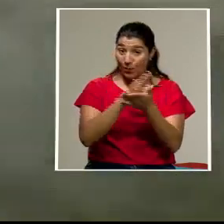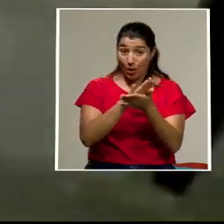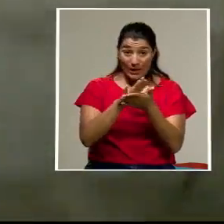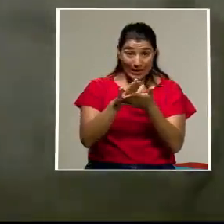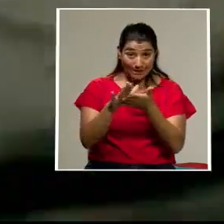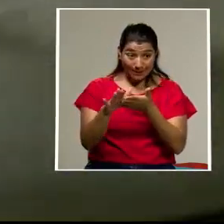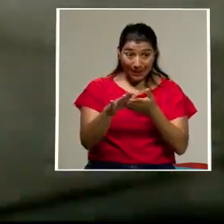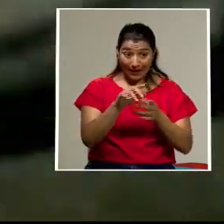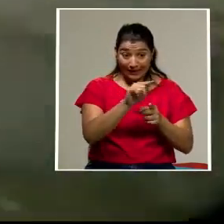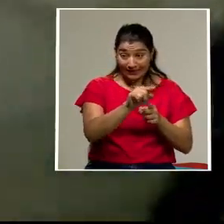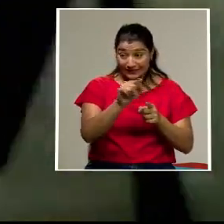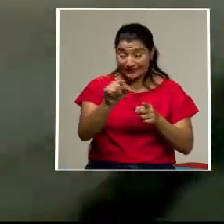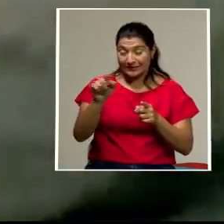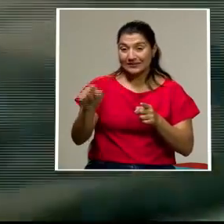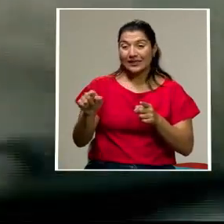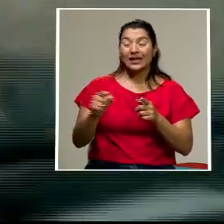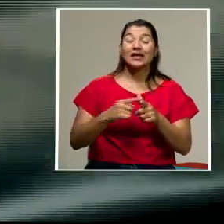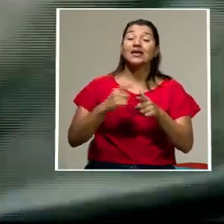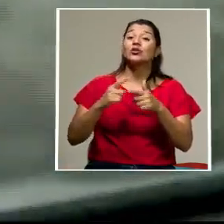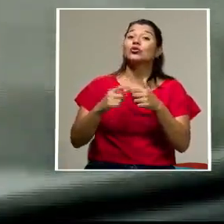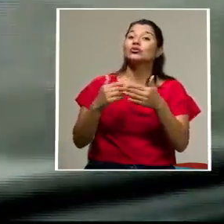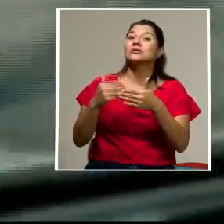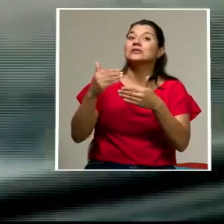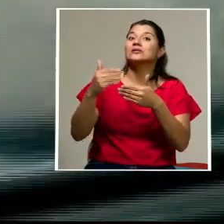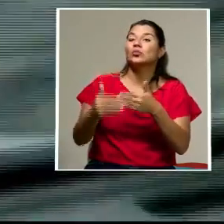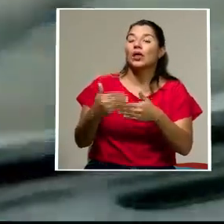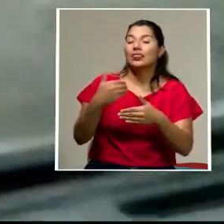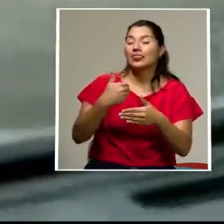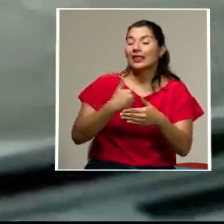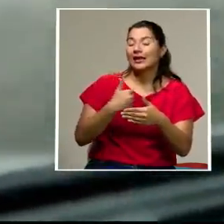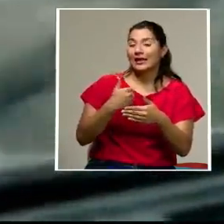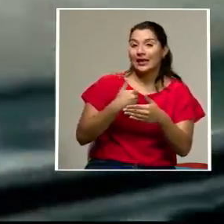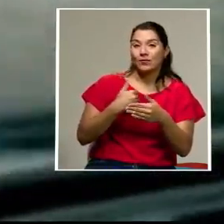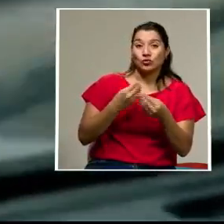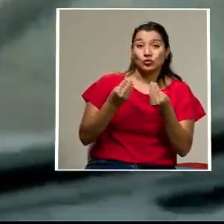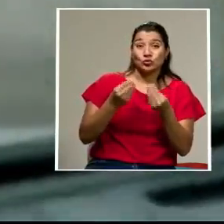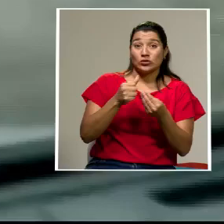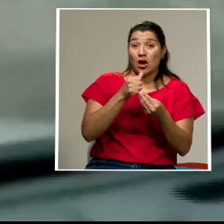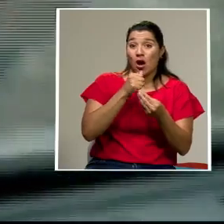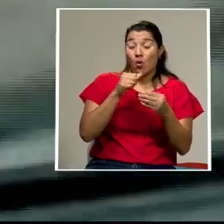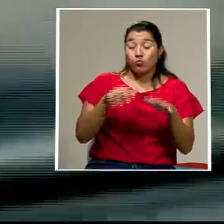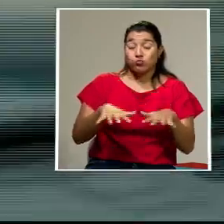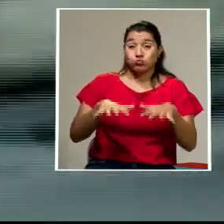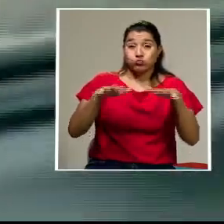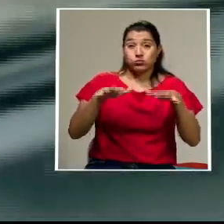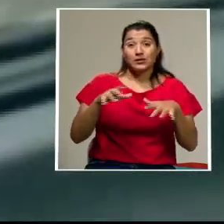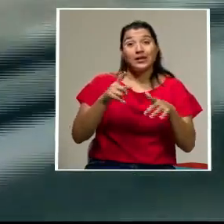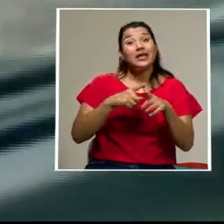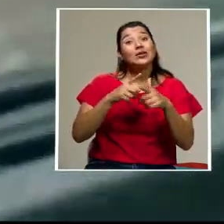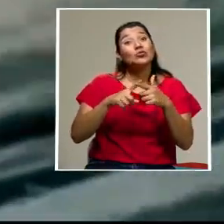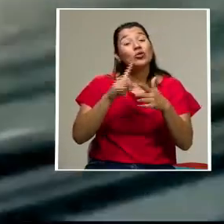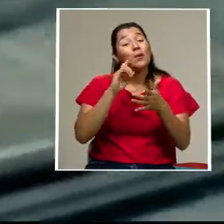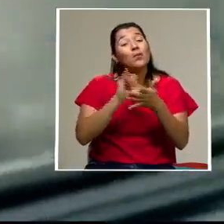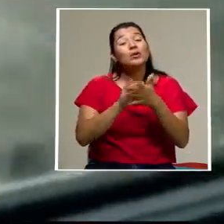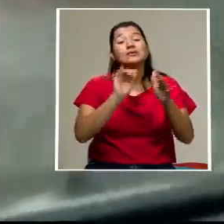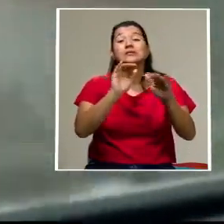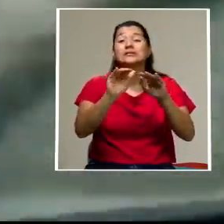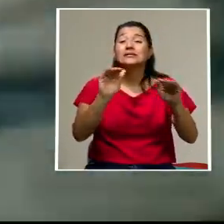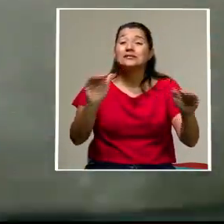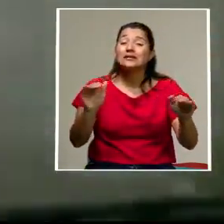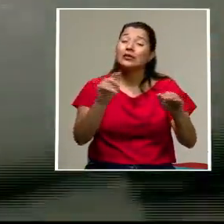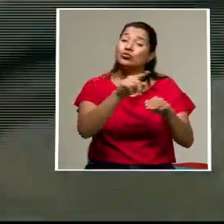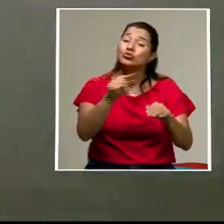vamos a tener una cantidad impresionante de puntos de inundación. Entonces ahí es el llamado quizás a la población de tener un poquito